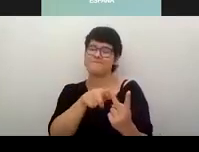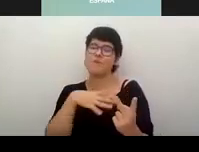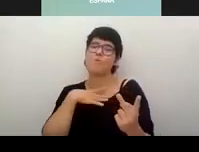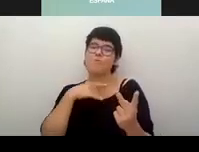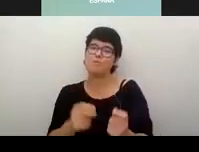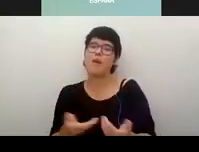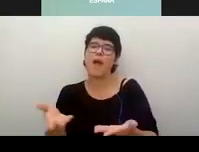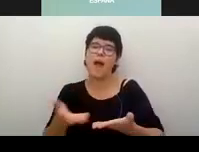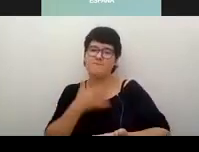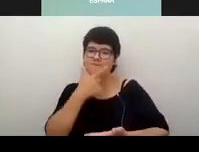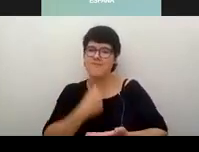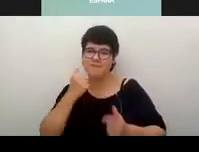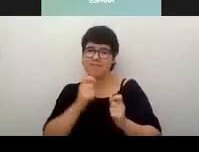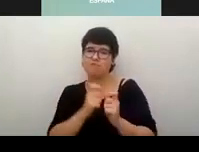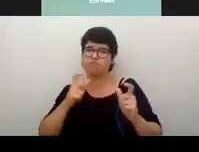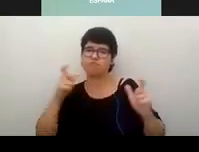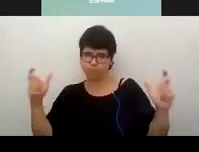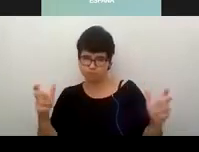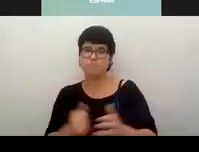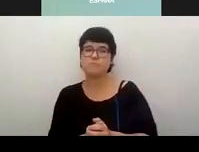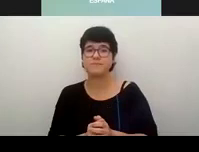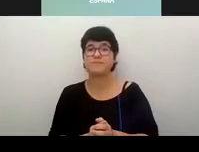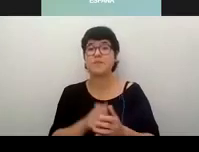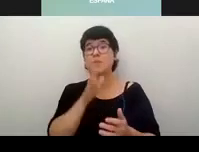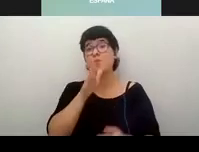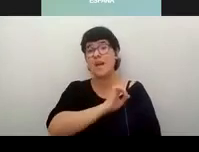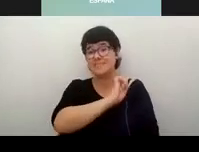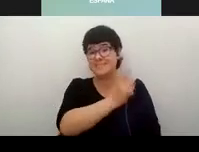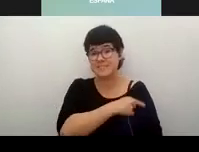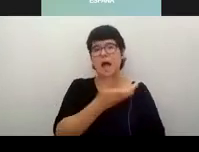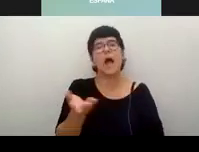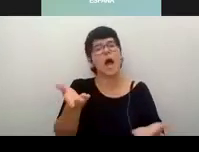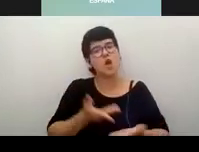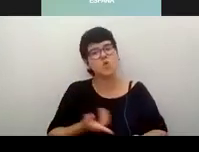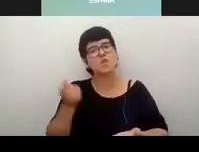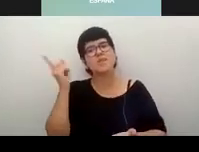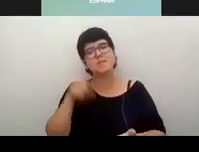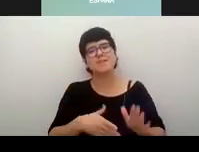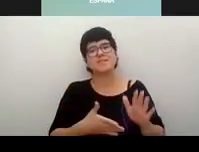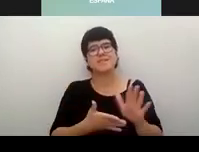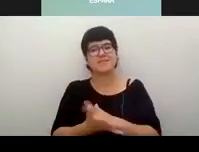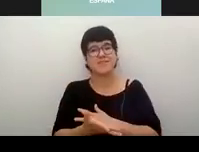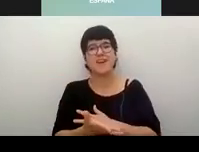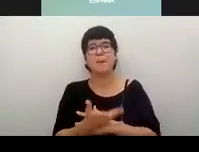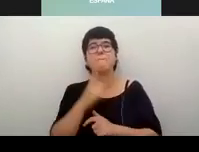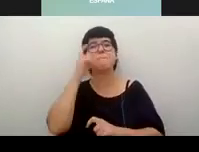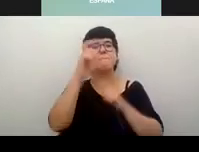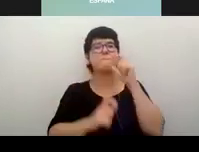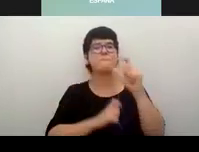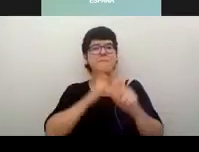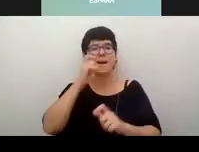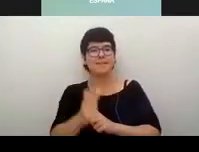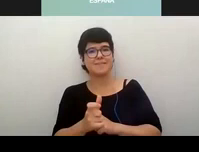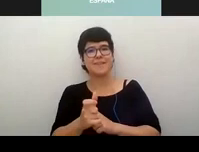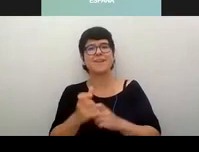que también ayuda, o sea, el ejercicio físico ayuda también a que predominen bacterias adecuadas dentro